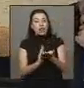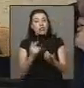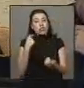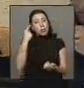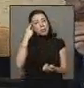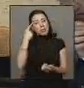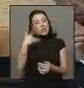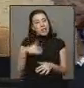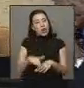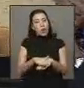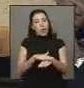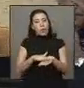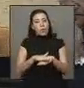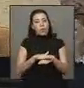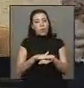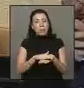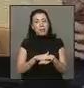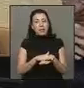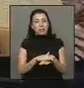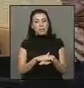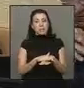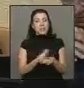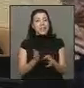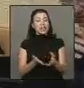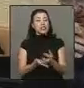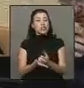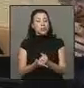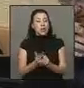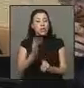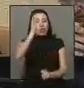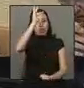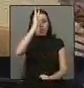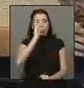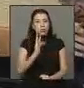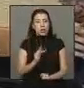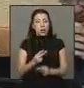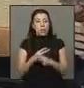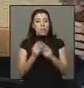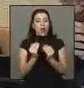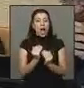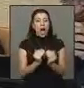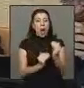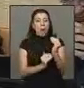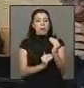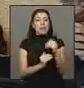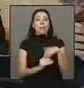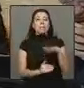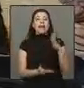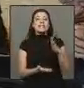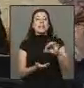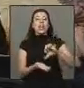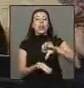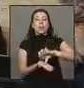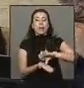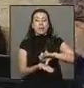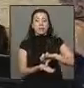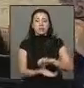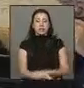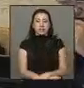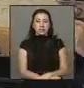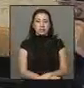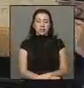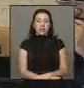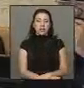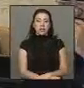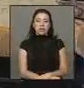que la cuestión fundamental era que los salarios de los funcionarios públicos crecieran más de lo que crecía el país.